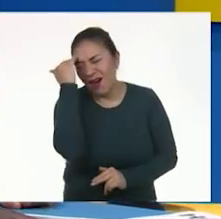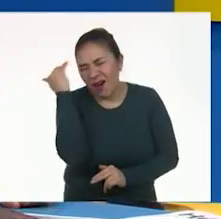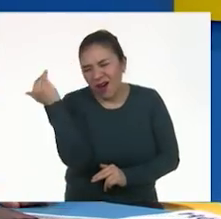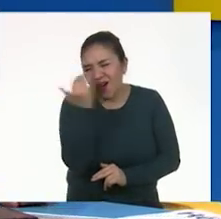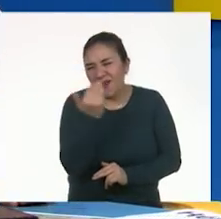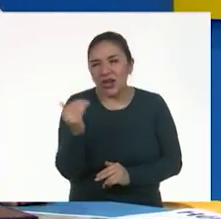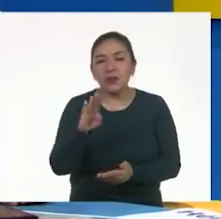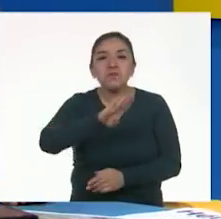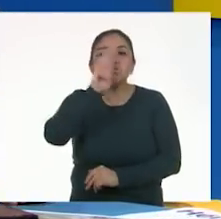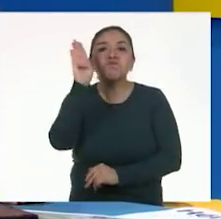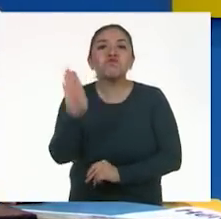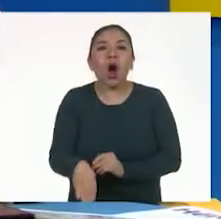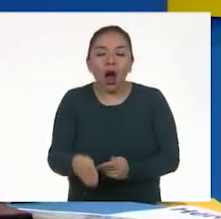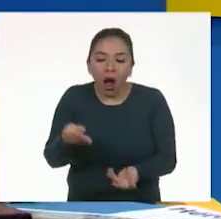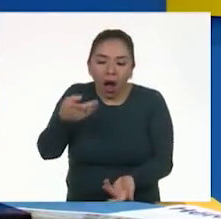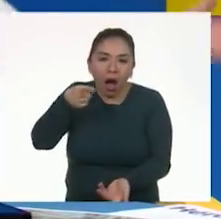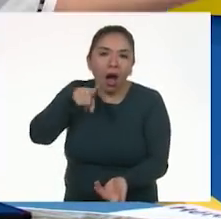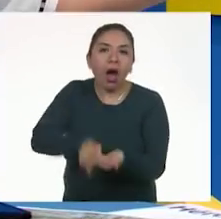muerte encontró.